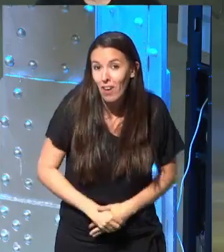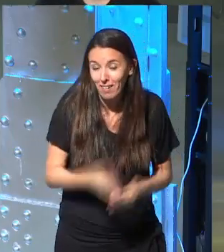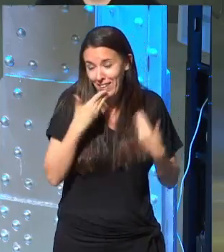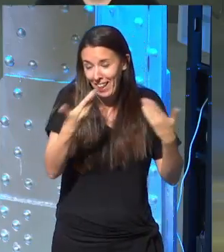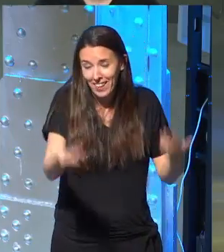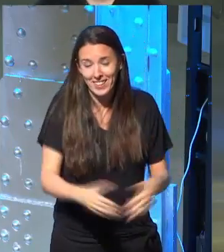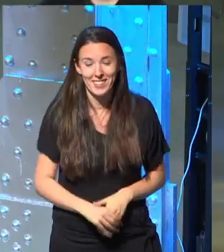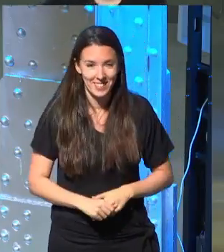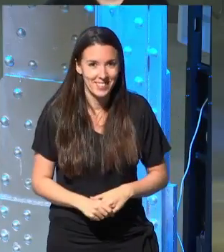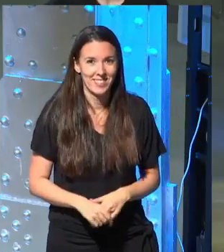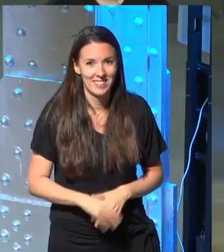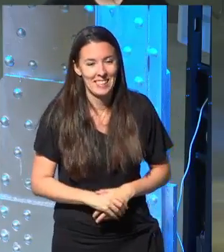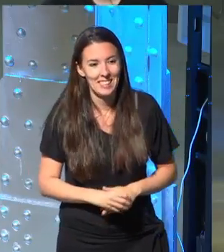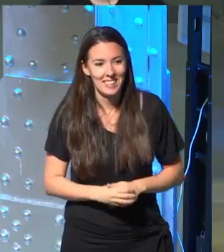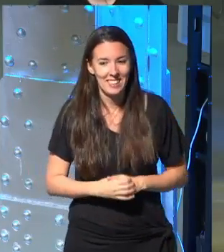gracias.